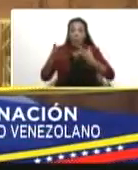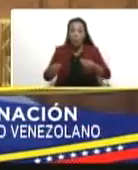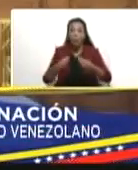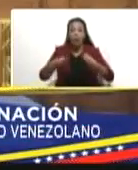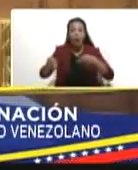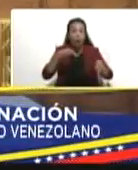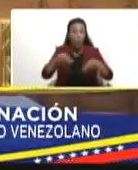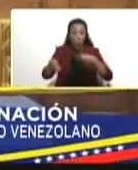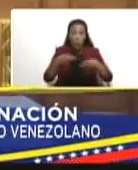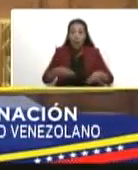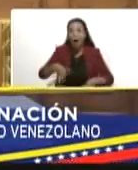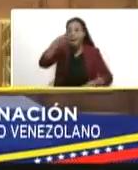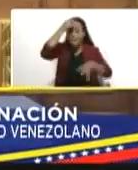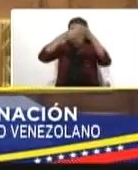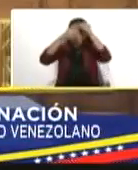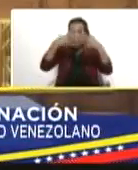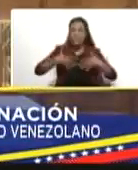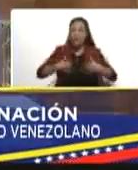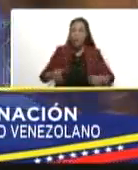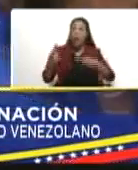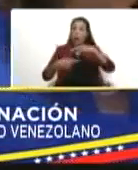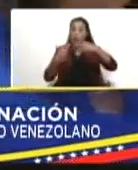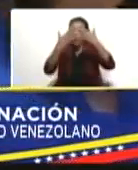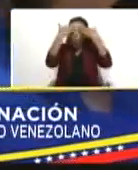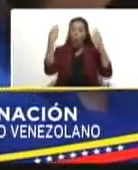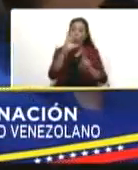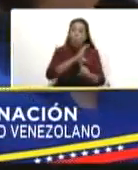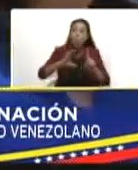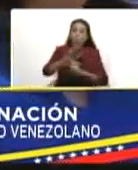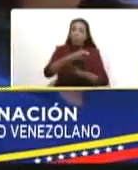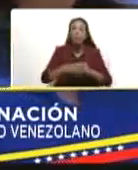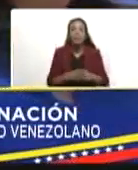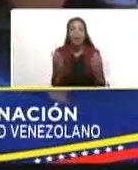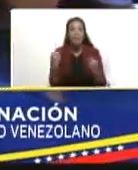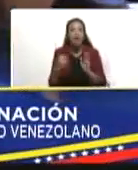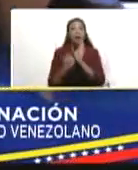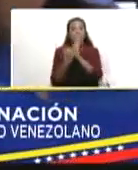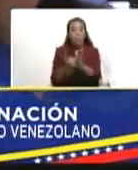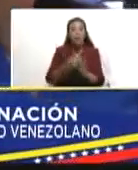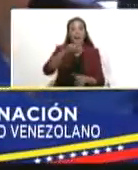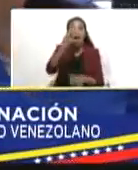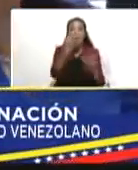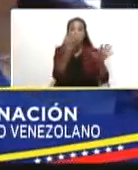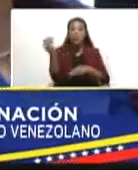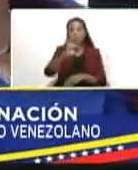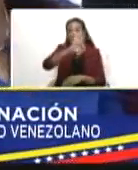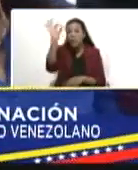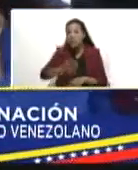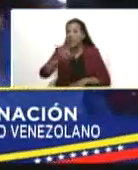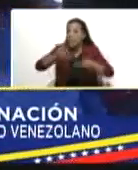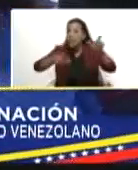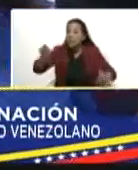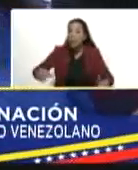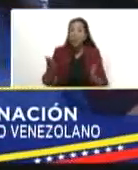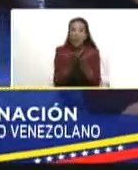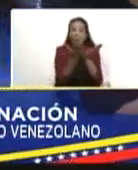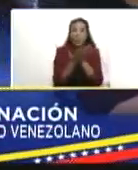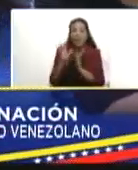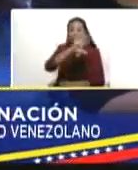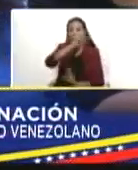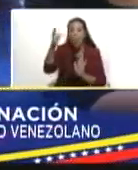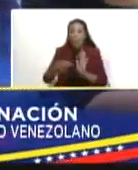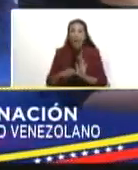de recursos aprendizaje salud recreación y cultura que han beneficiado al 80% de nuestras matrículas a